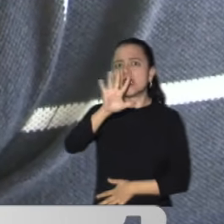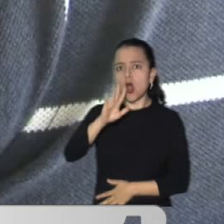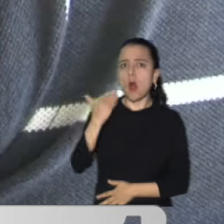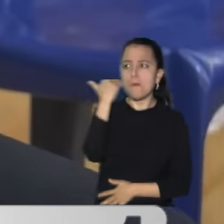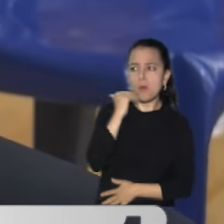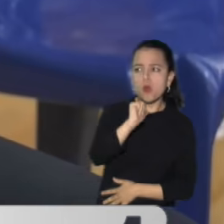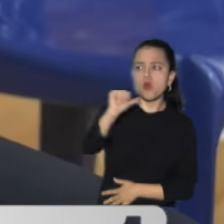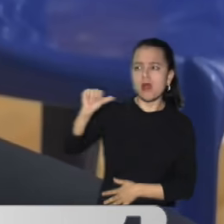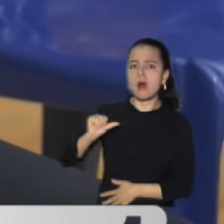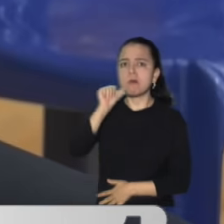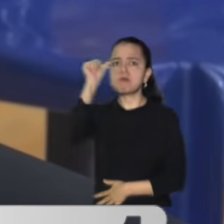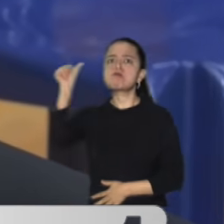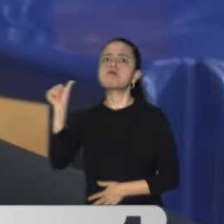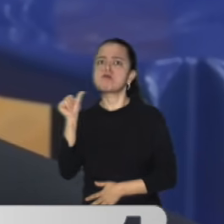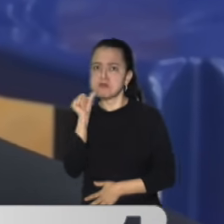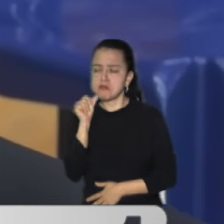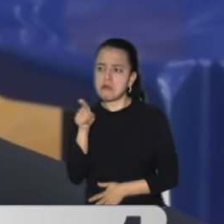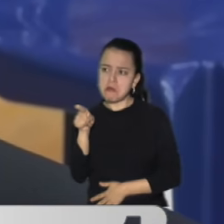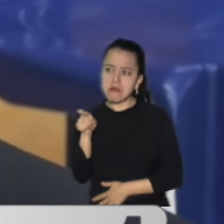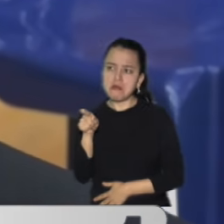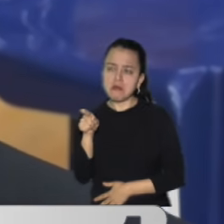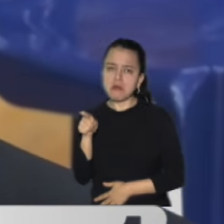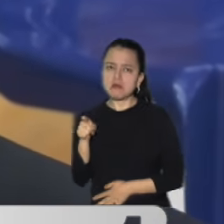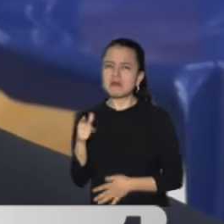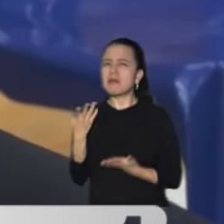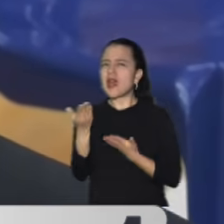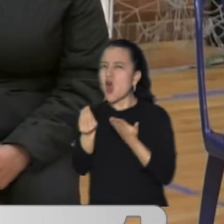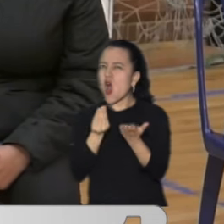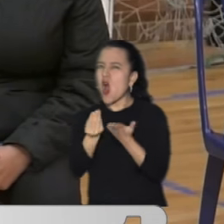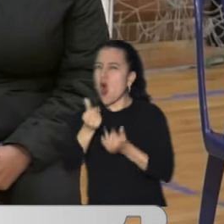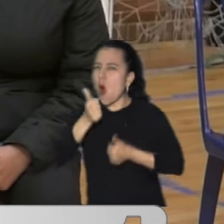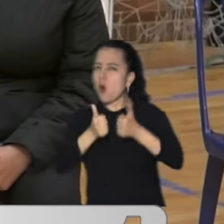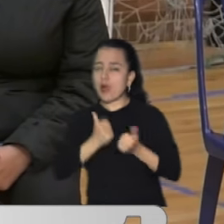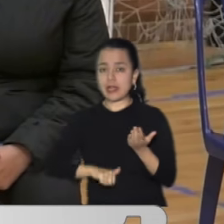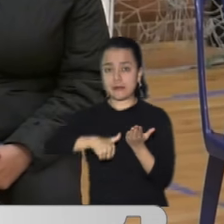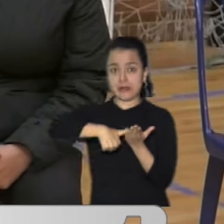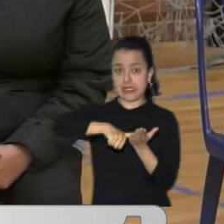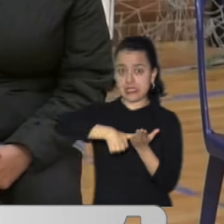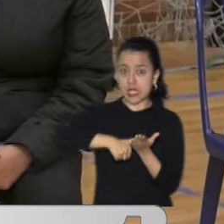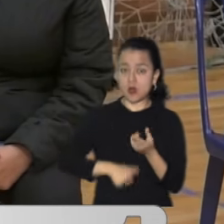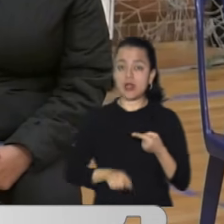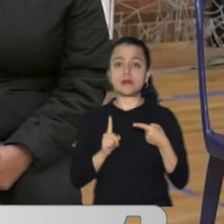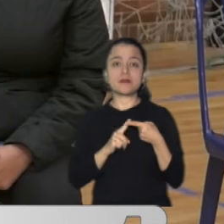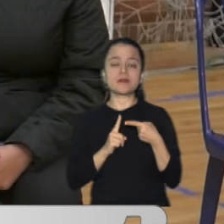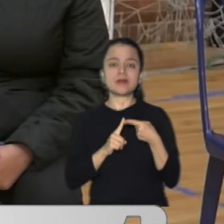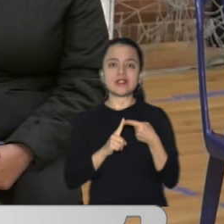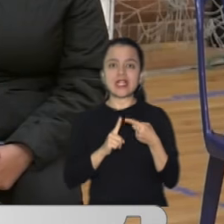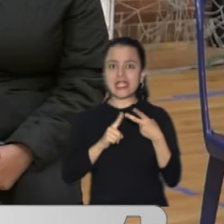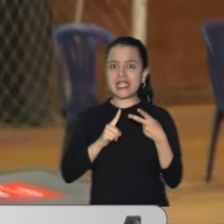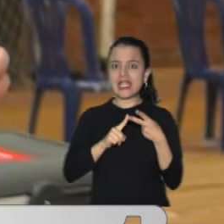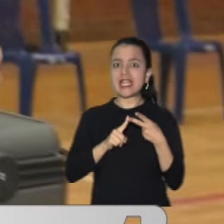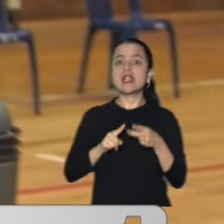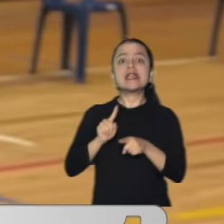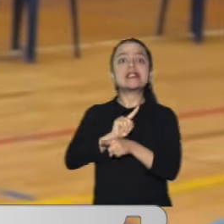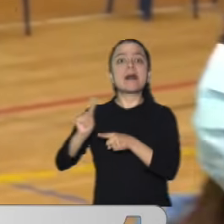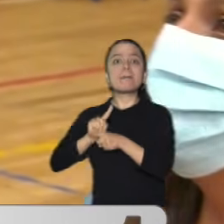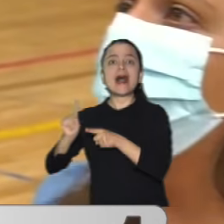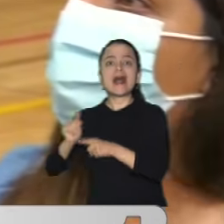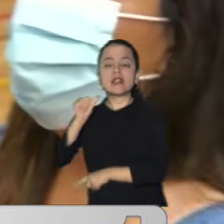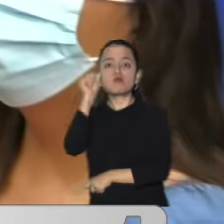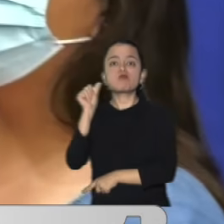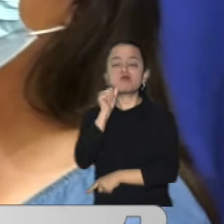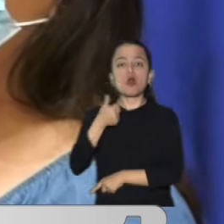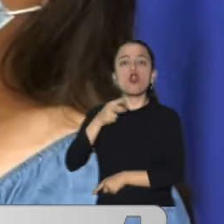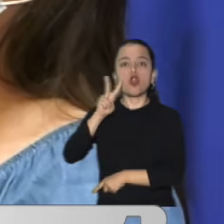mujeres embarazadas tendrían, los únicos requisitos es venir con su cédula y también que tengan 12 semanas o más de embarazo, o